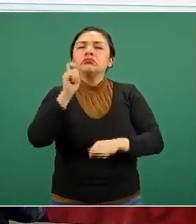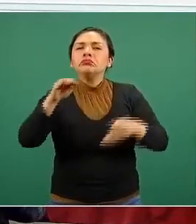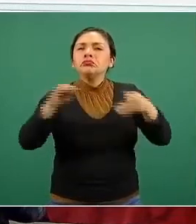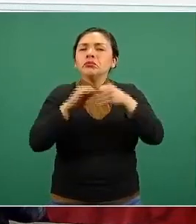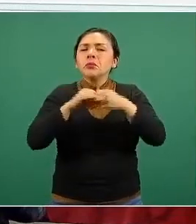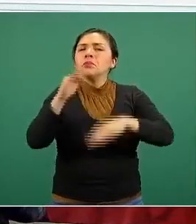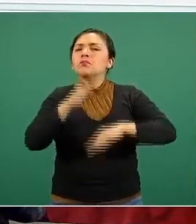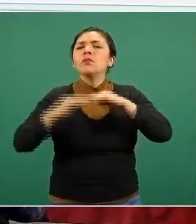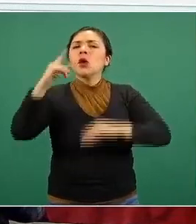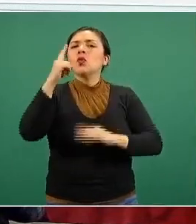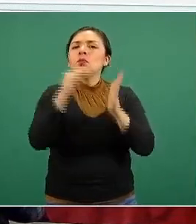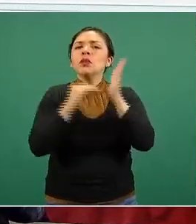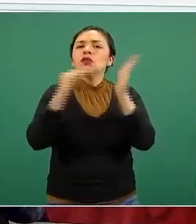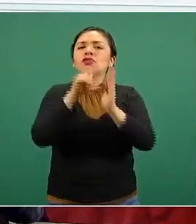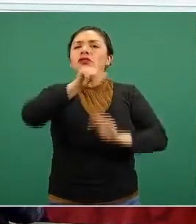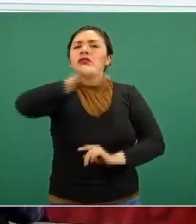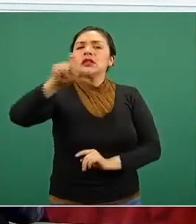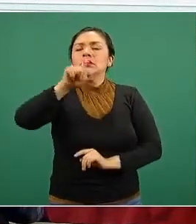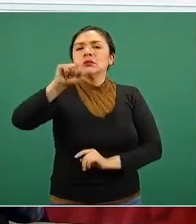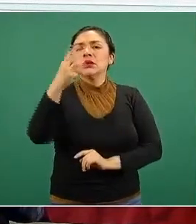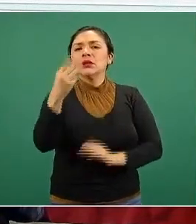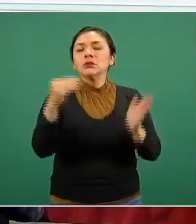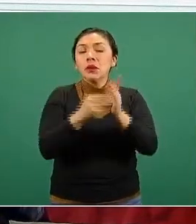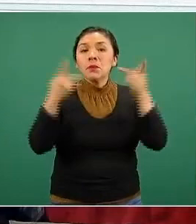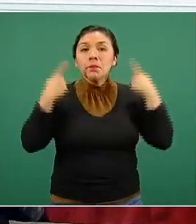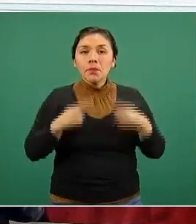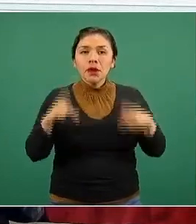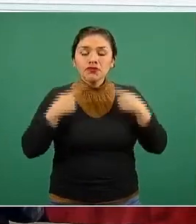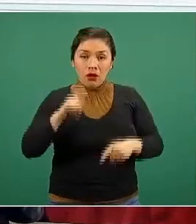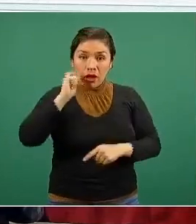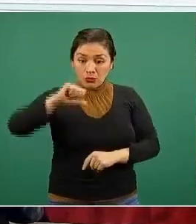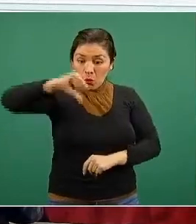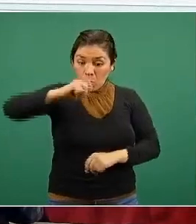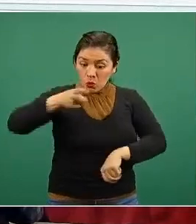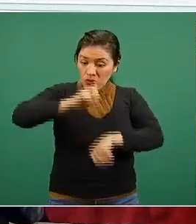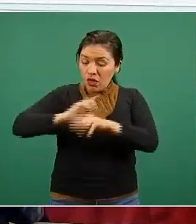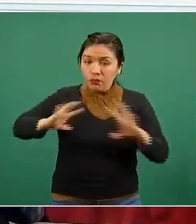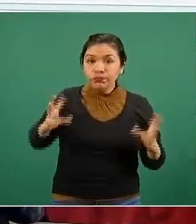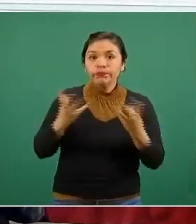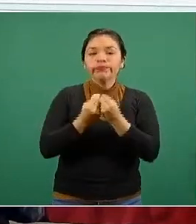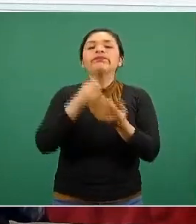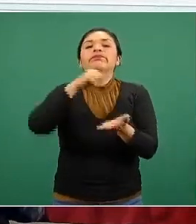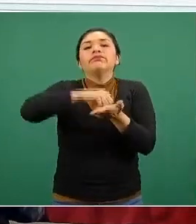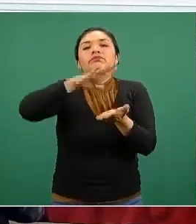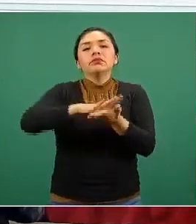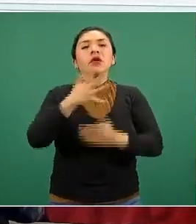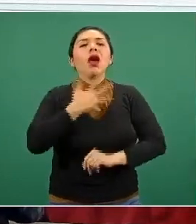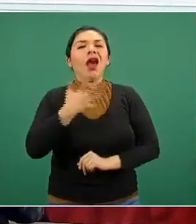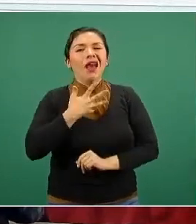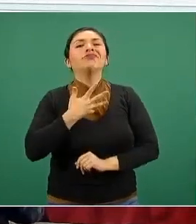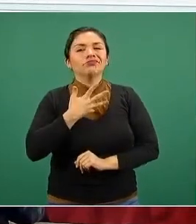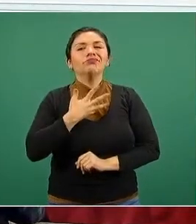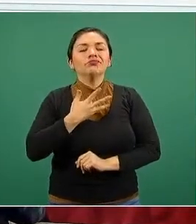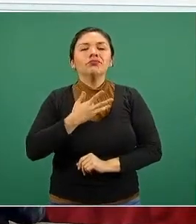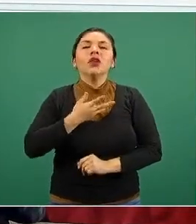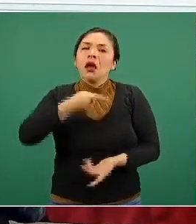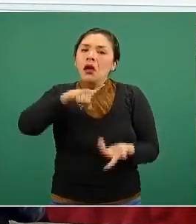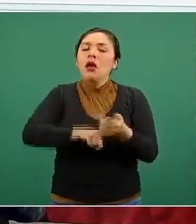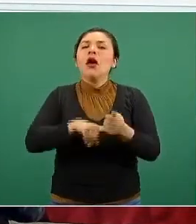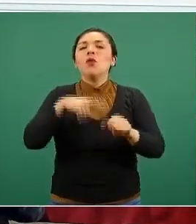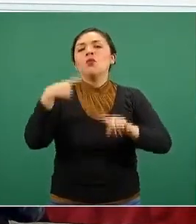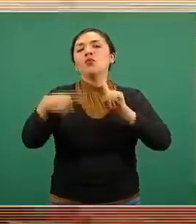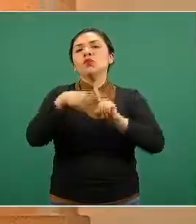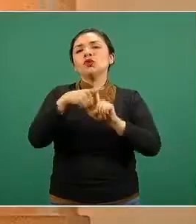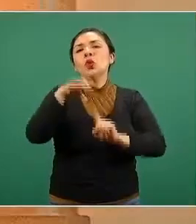de 1.723.000 personas que al día de hoy clasificamos como casos de